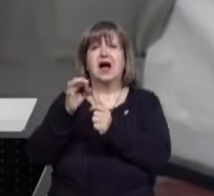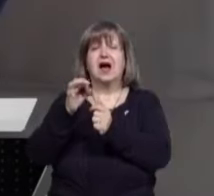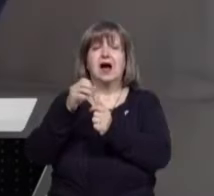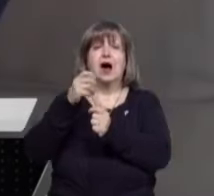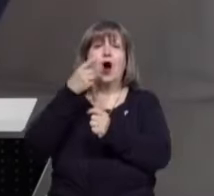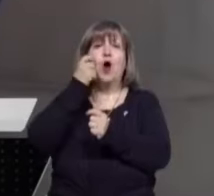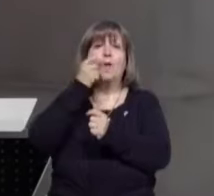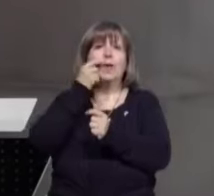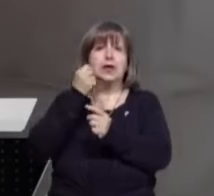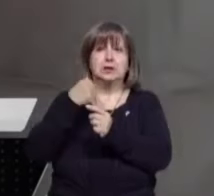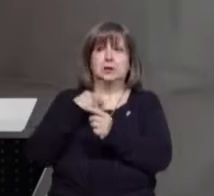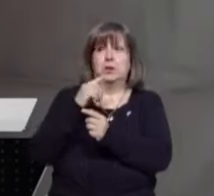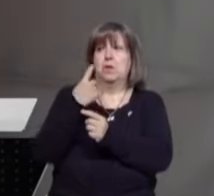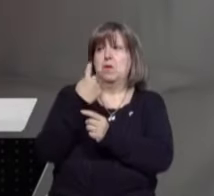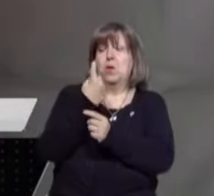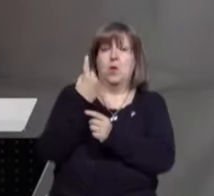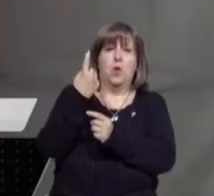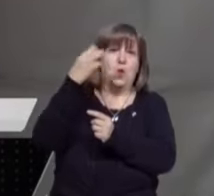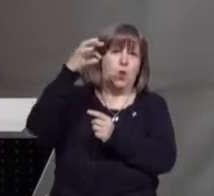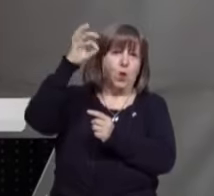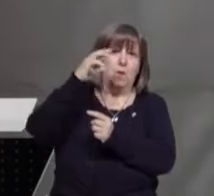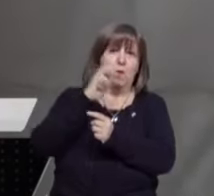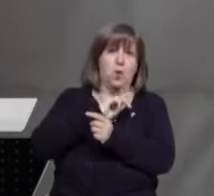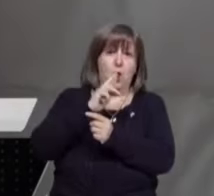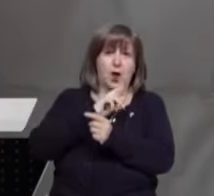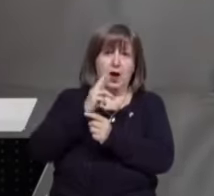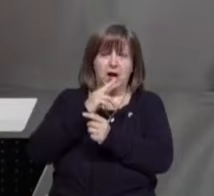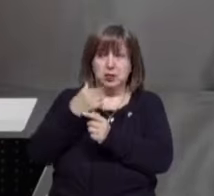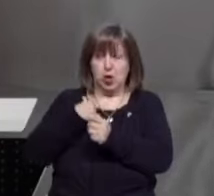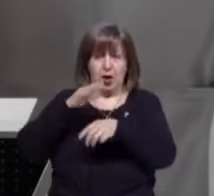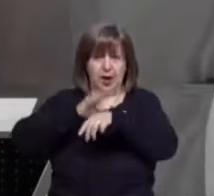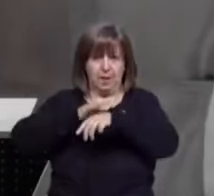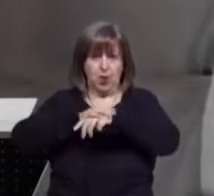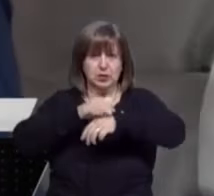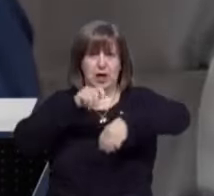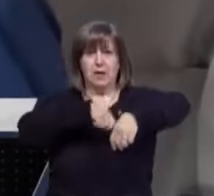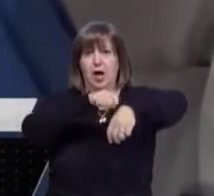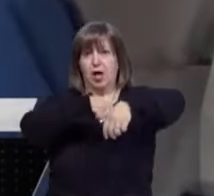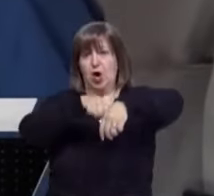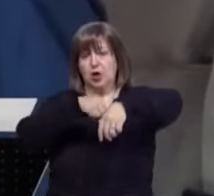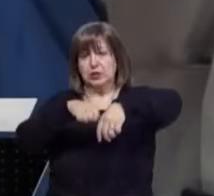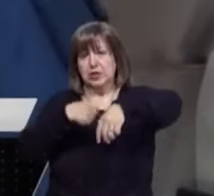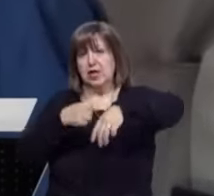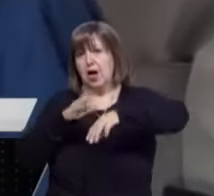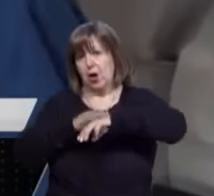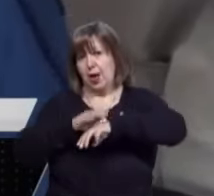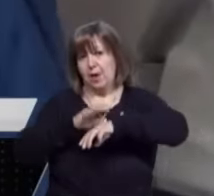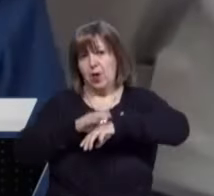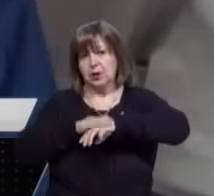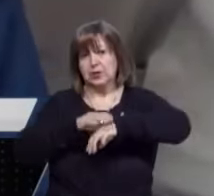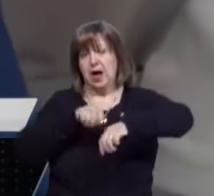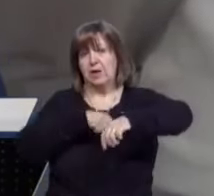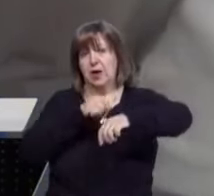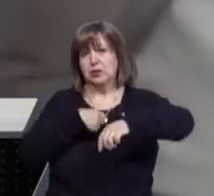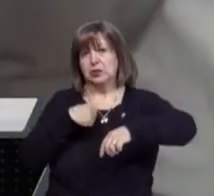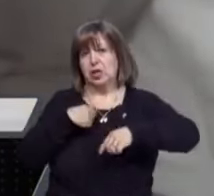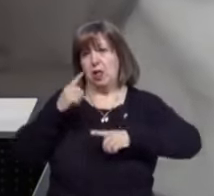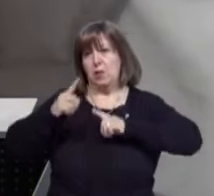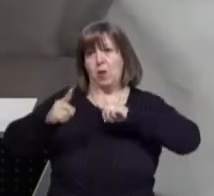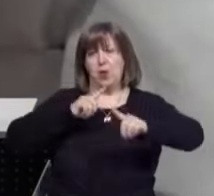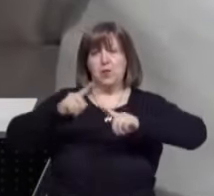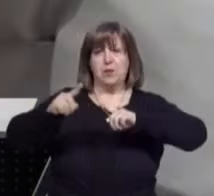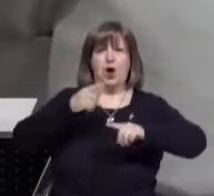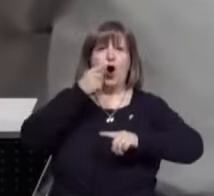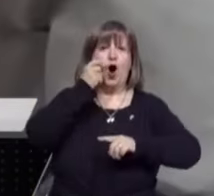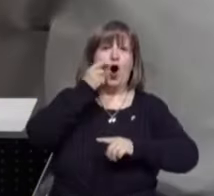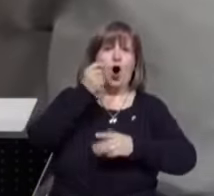mujeres. Es raro que venga una mujer a hacerse cargo de una cocina y a estar encargada de hombres. Todo, cuando